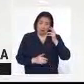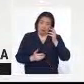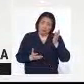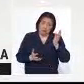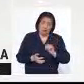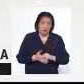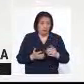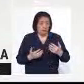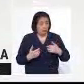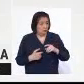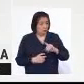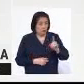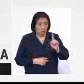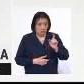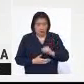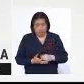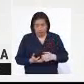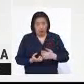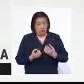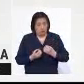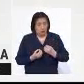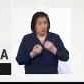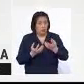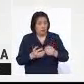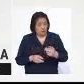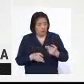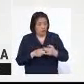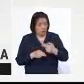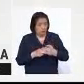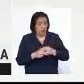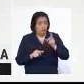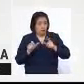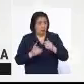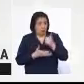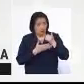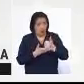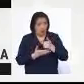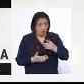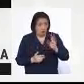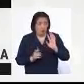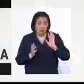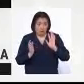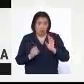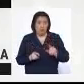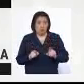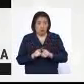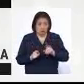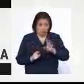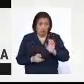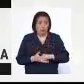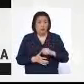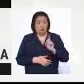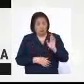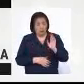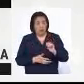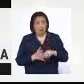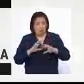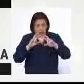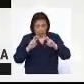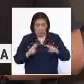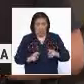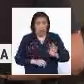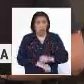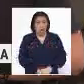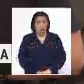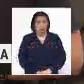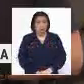obvias, nosotros no vamos a dar la identidad de nuestro colaborador, que tuvo que ver también en el trabajo de